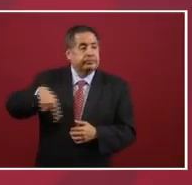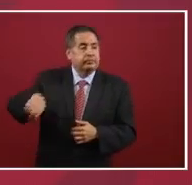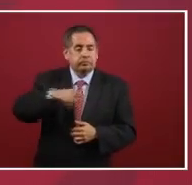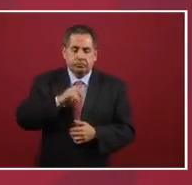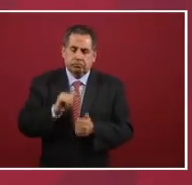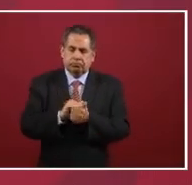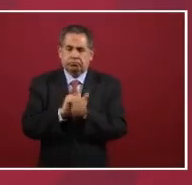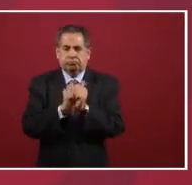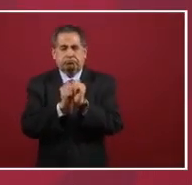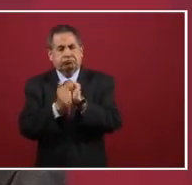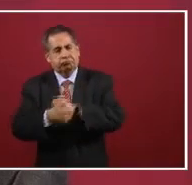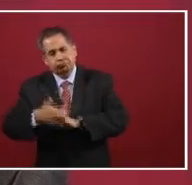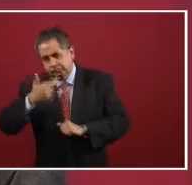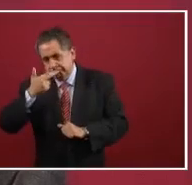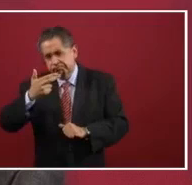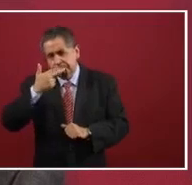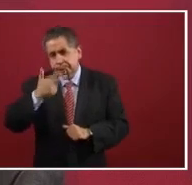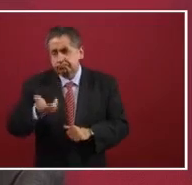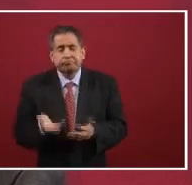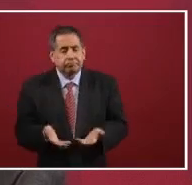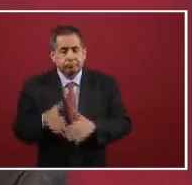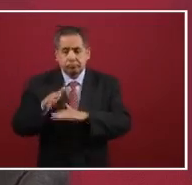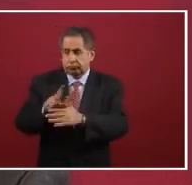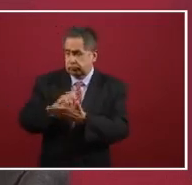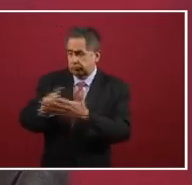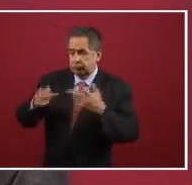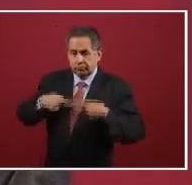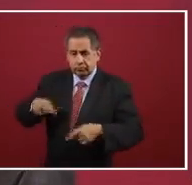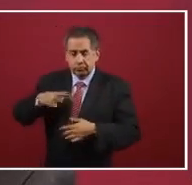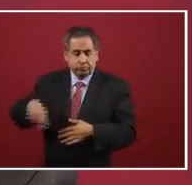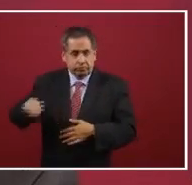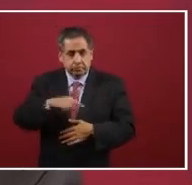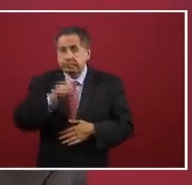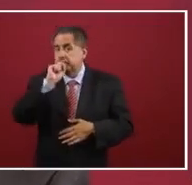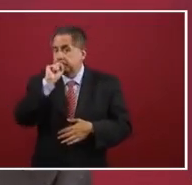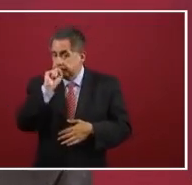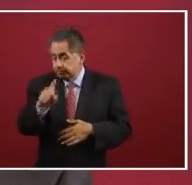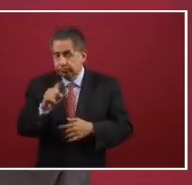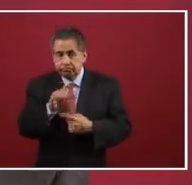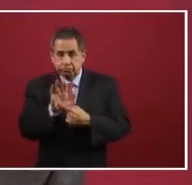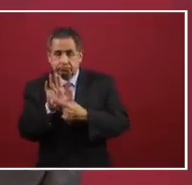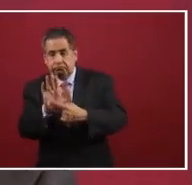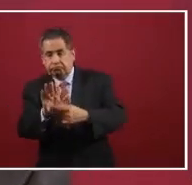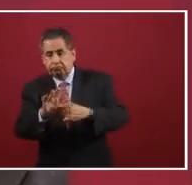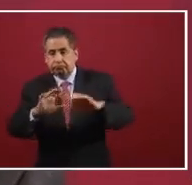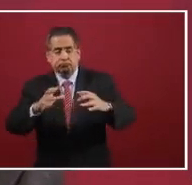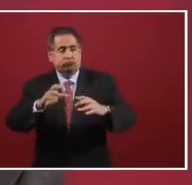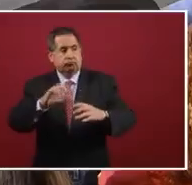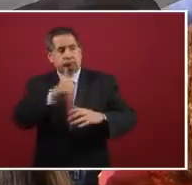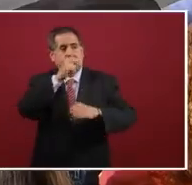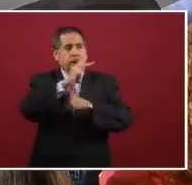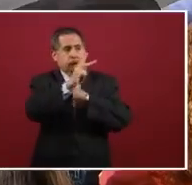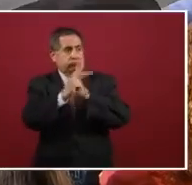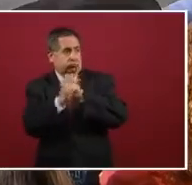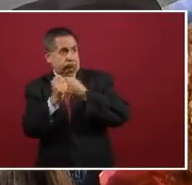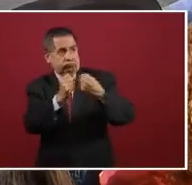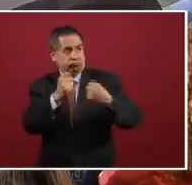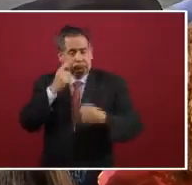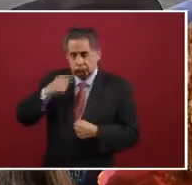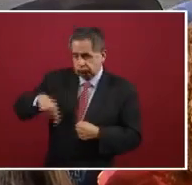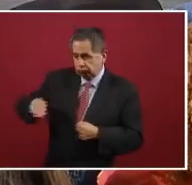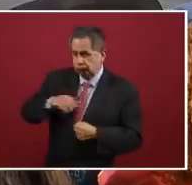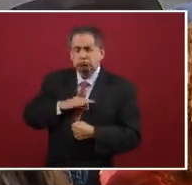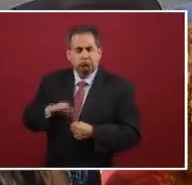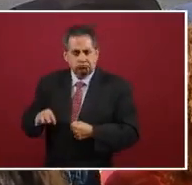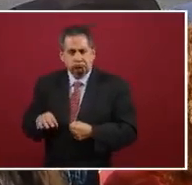mejorar lo que hacemos respecto a los derechos de las personas. Y al mismo tiempo mostrarle a los países poderosos que